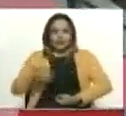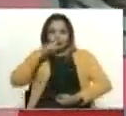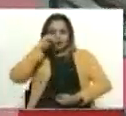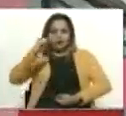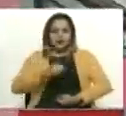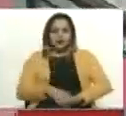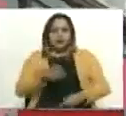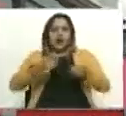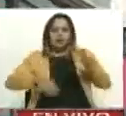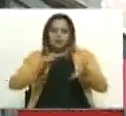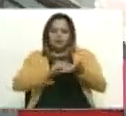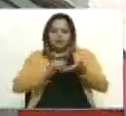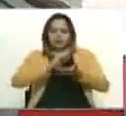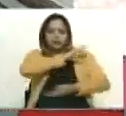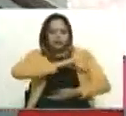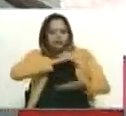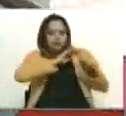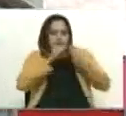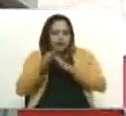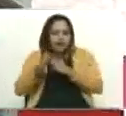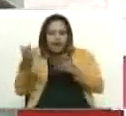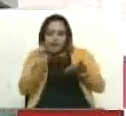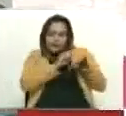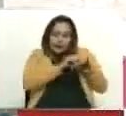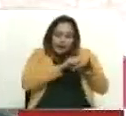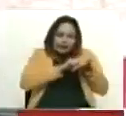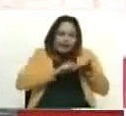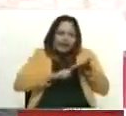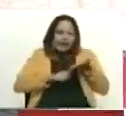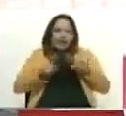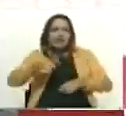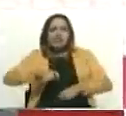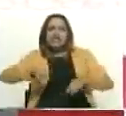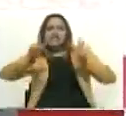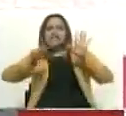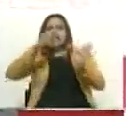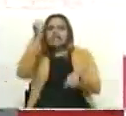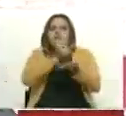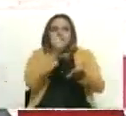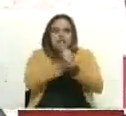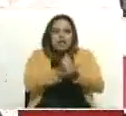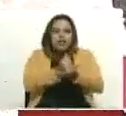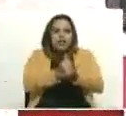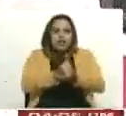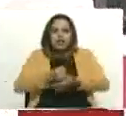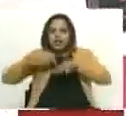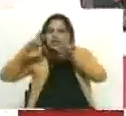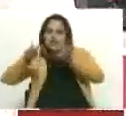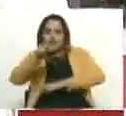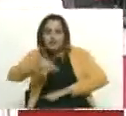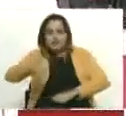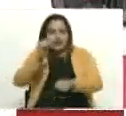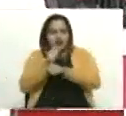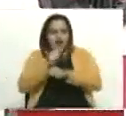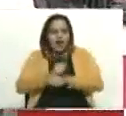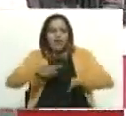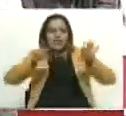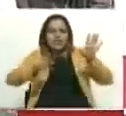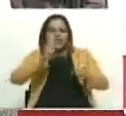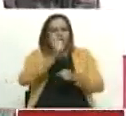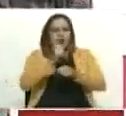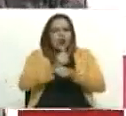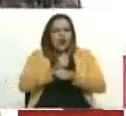esos consejos comunales van con ese papelito que necesitan 7 sellos de 7 oficinas, de 7 empleados de la alcaldía con un